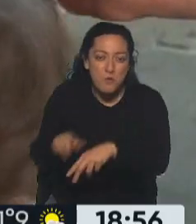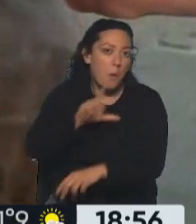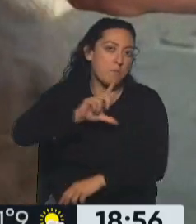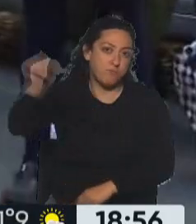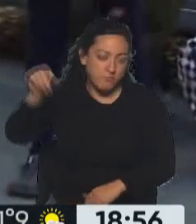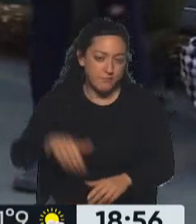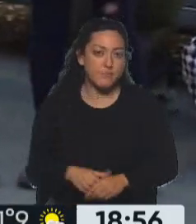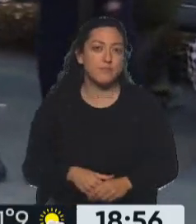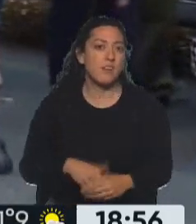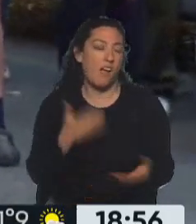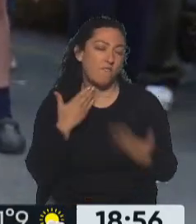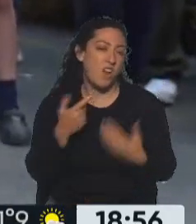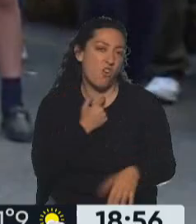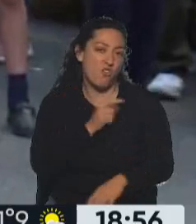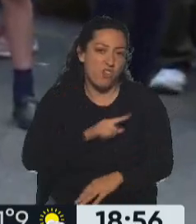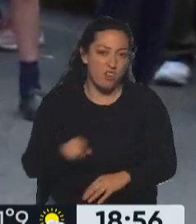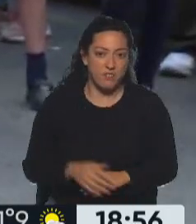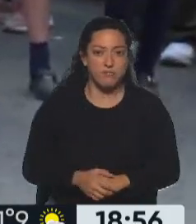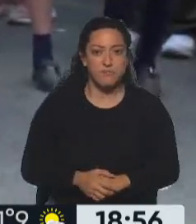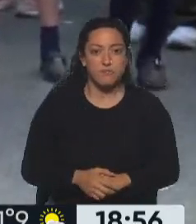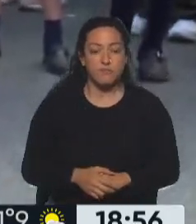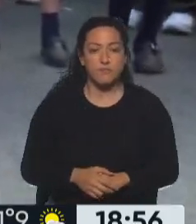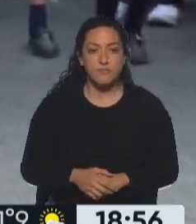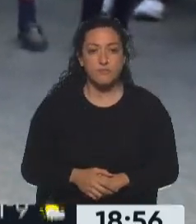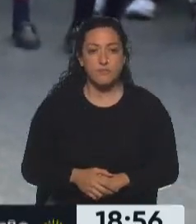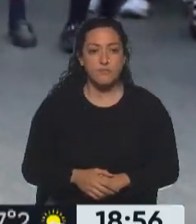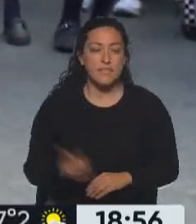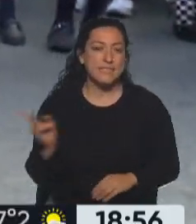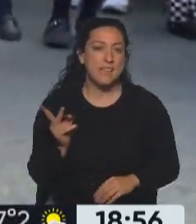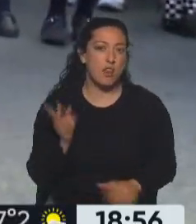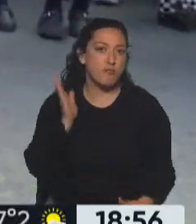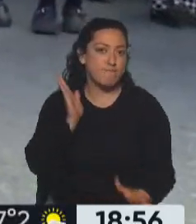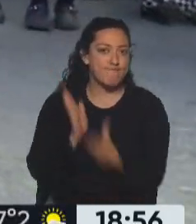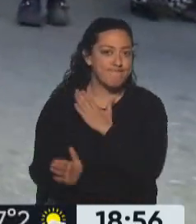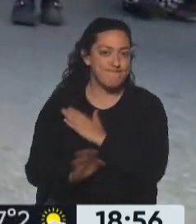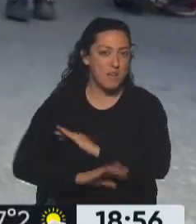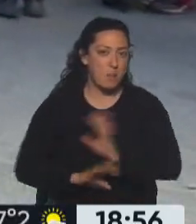no quisieron parar, salieron raudamente.